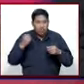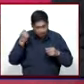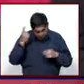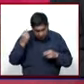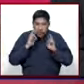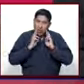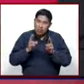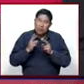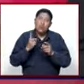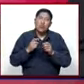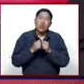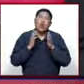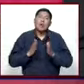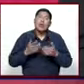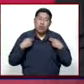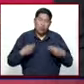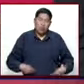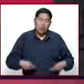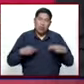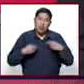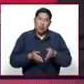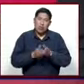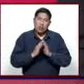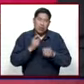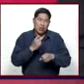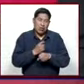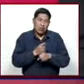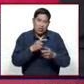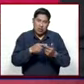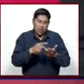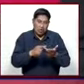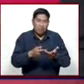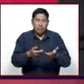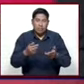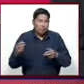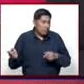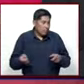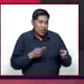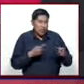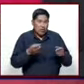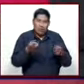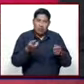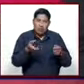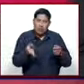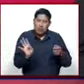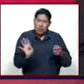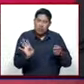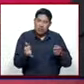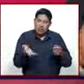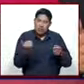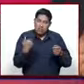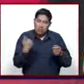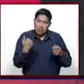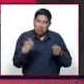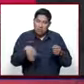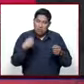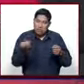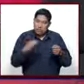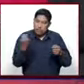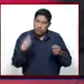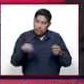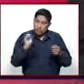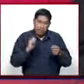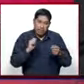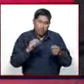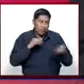y responde cuando un compañero humano le solicita una tarea. Este aparato puede doblar sus dedos, mover sus muñecas hacia cualquier dirección,